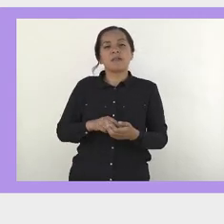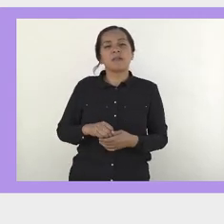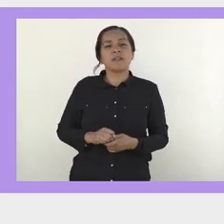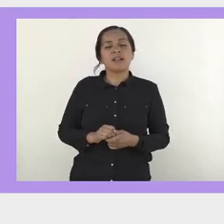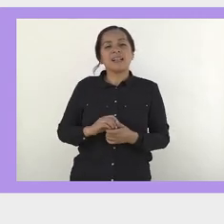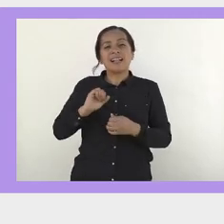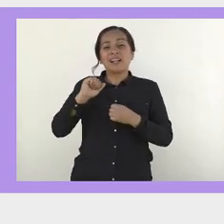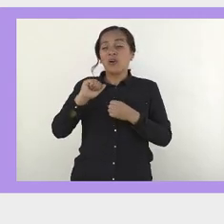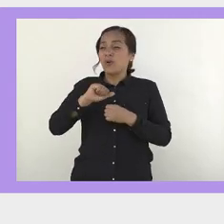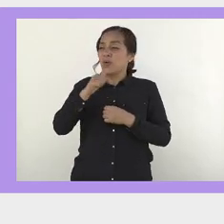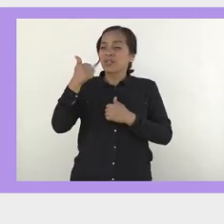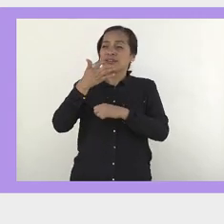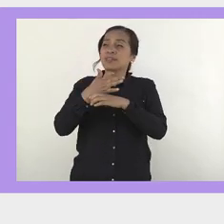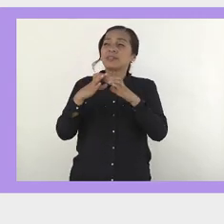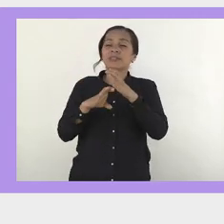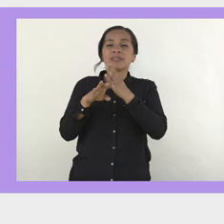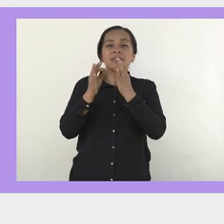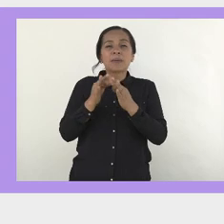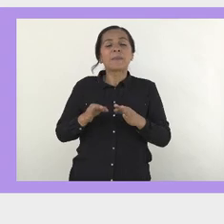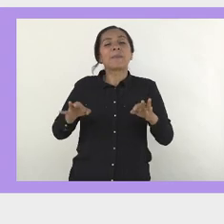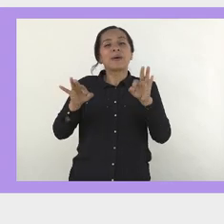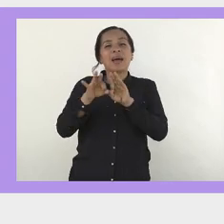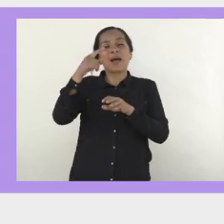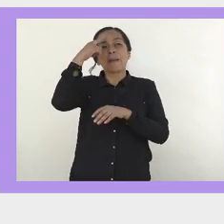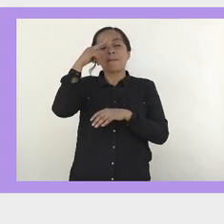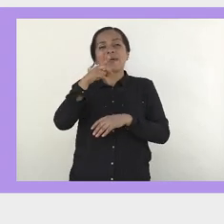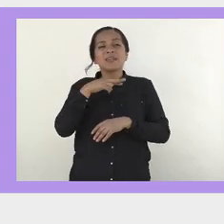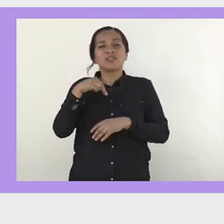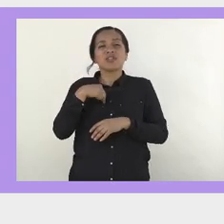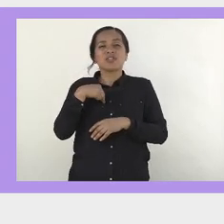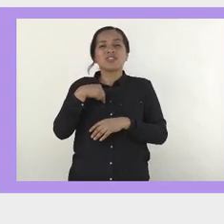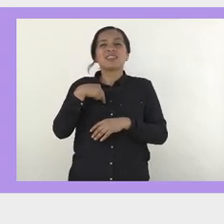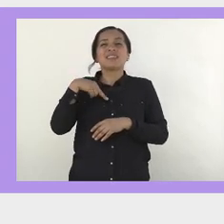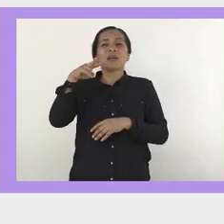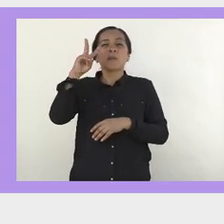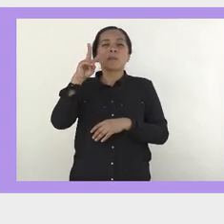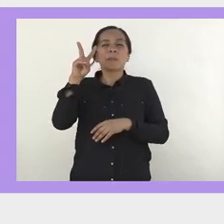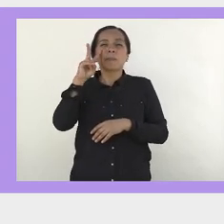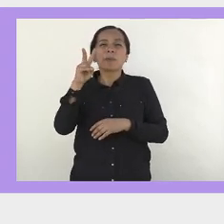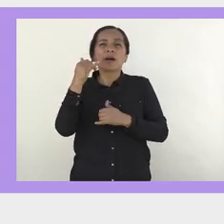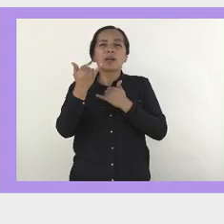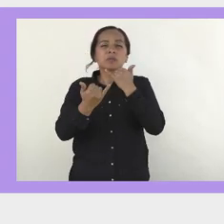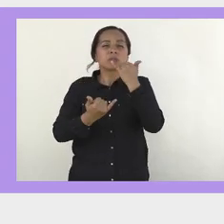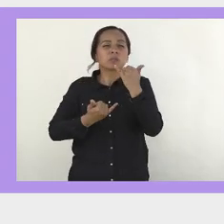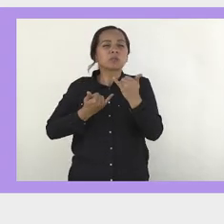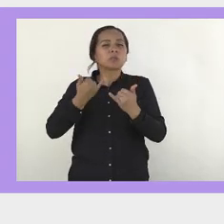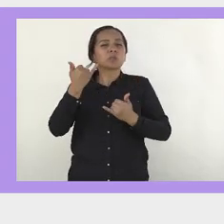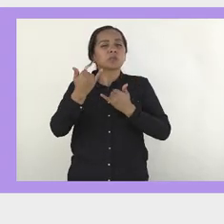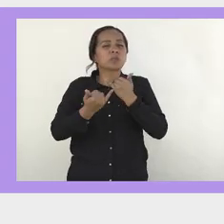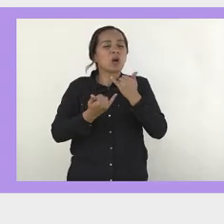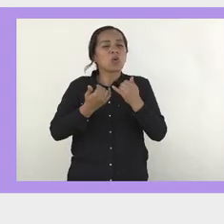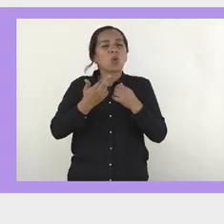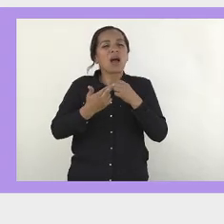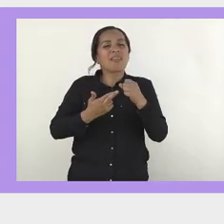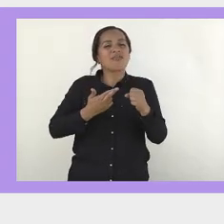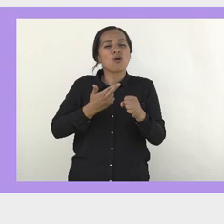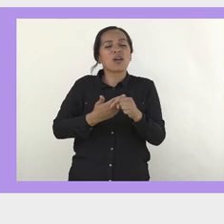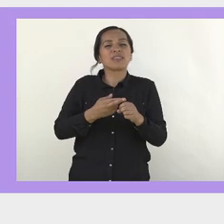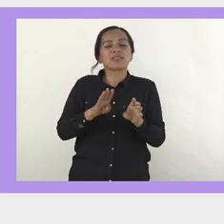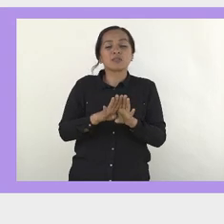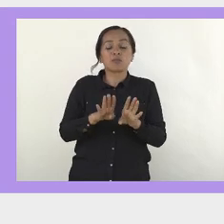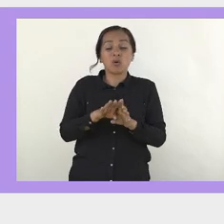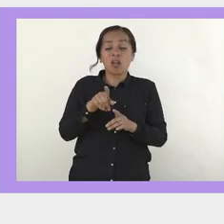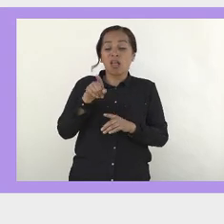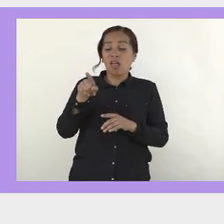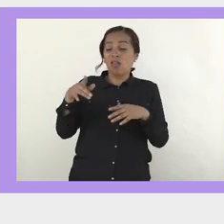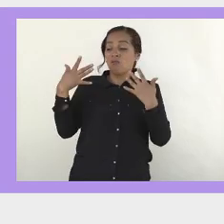otra cosa importante para nosotros ha sido visibilizar a las jugadoras más allá de ser atletas de alto